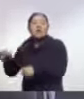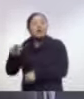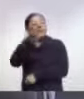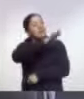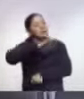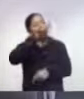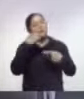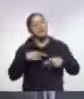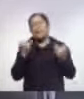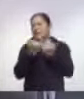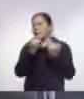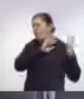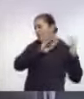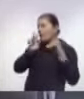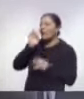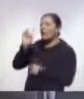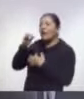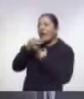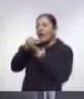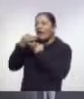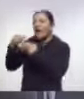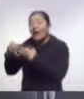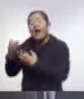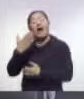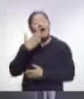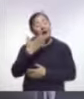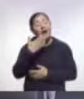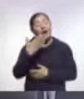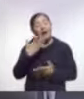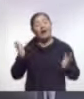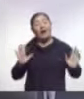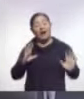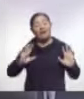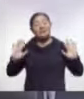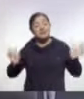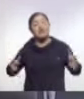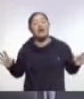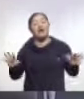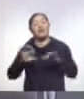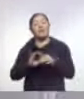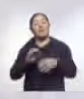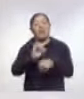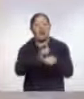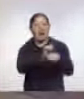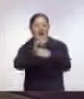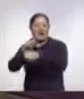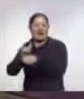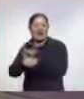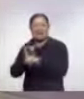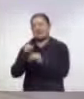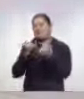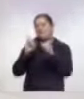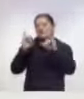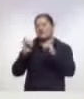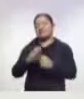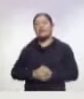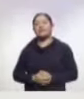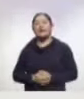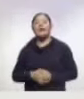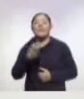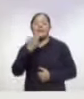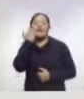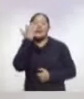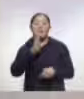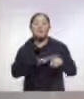mancuerna con colectivos, con artistas independientes. Por ello se espera que haya más